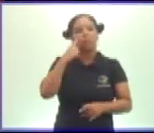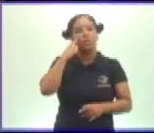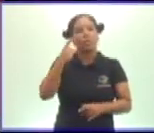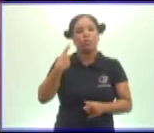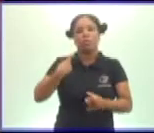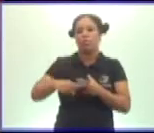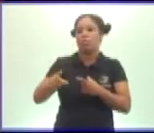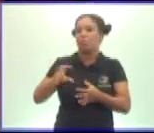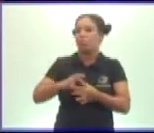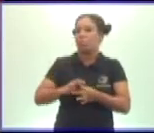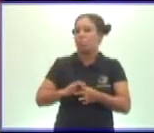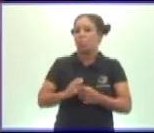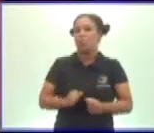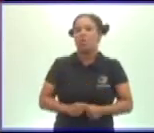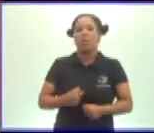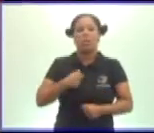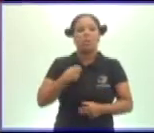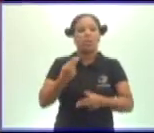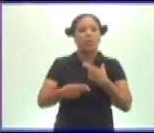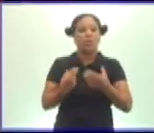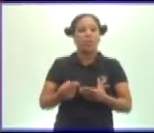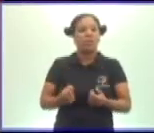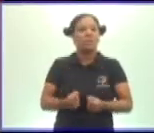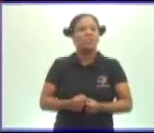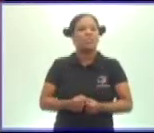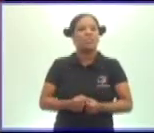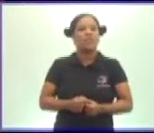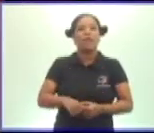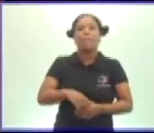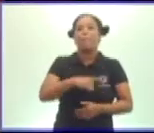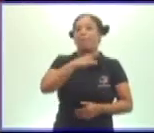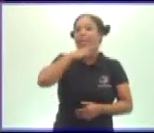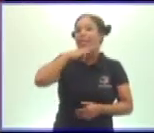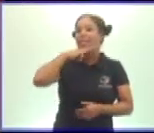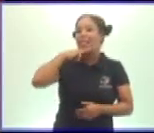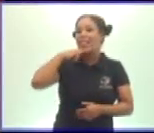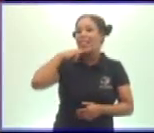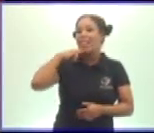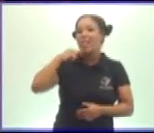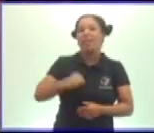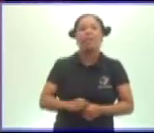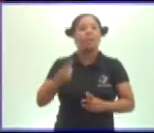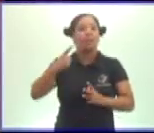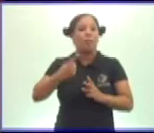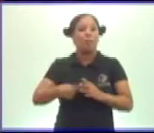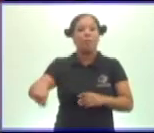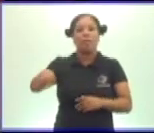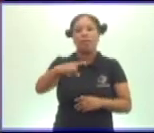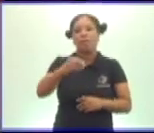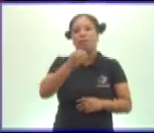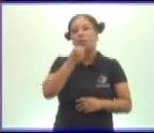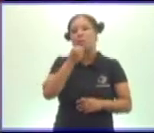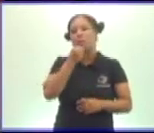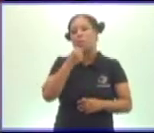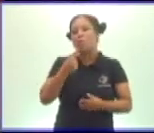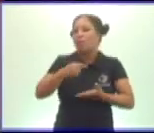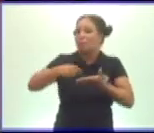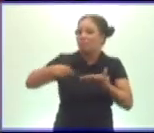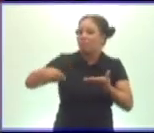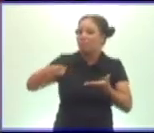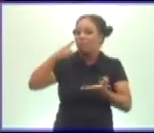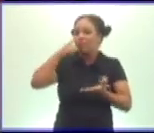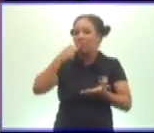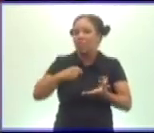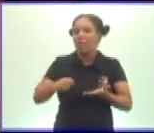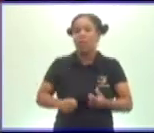anteriores. Yo voy a ser lo suficientemente lento para que ustedes puedan tomar nota de cada